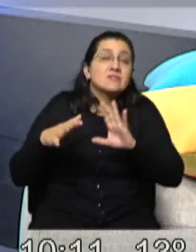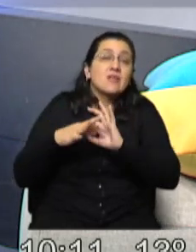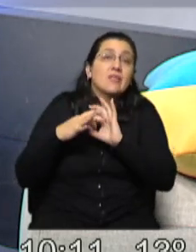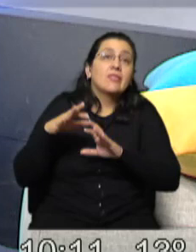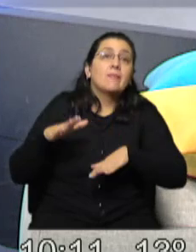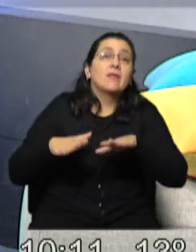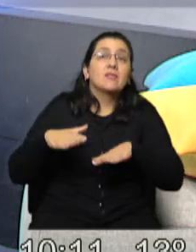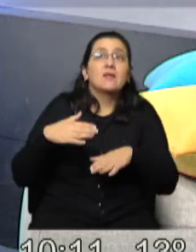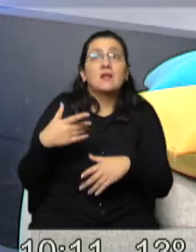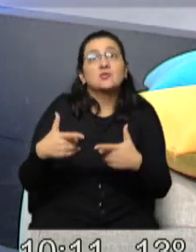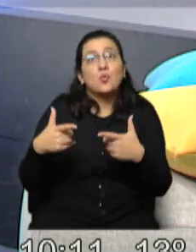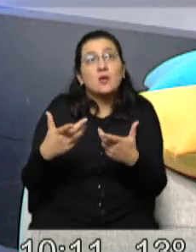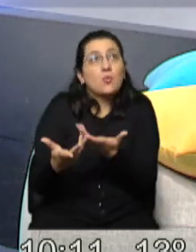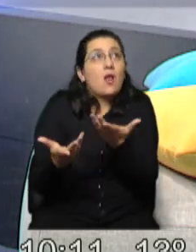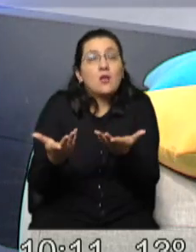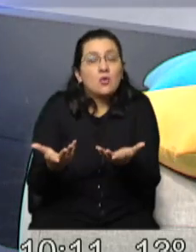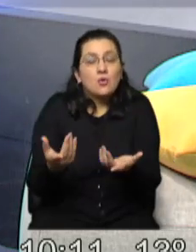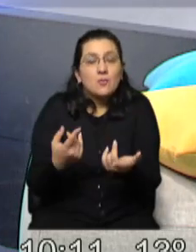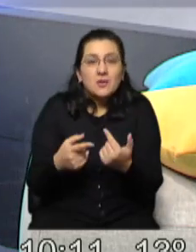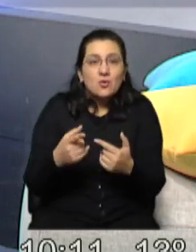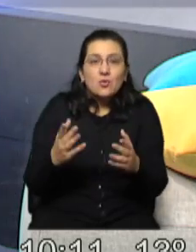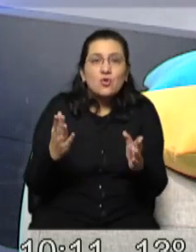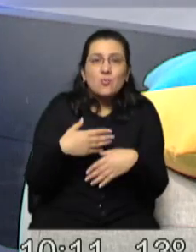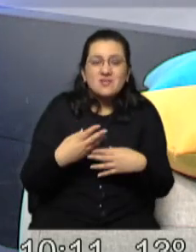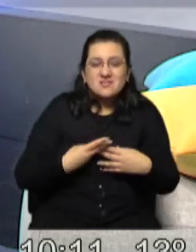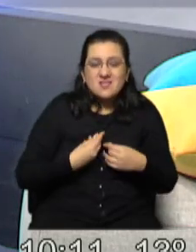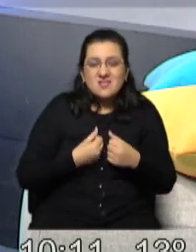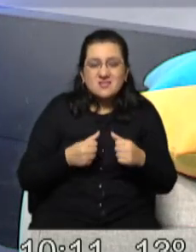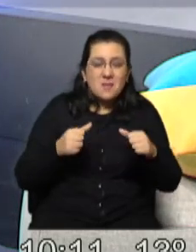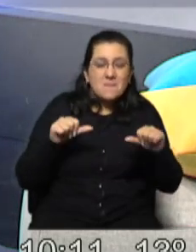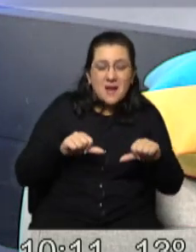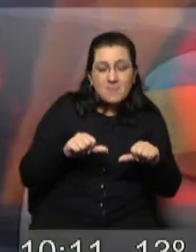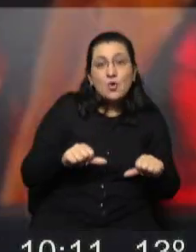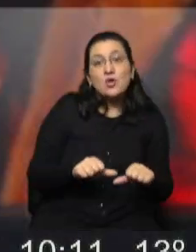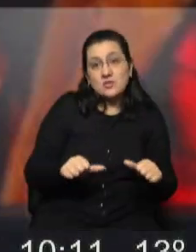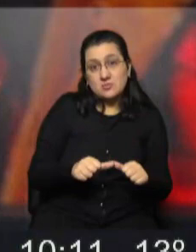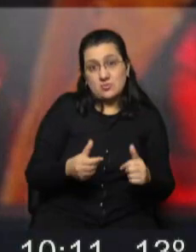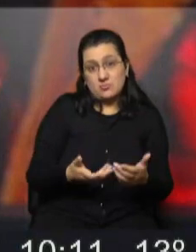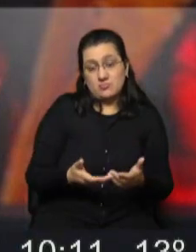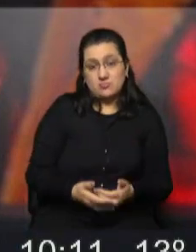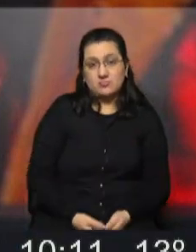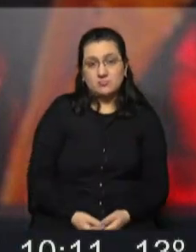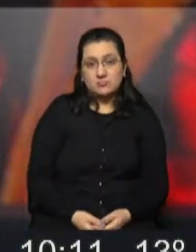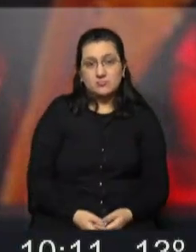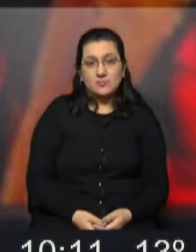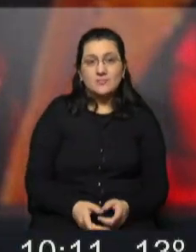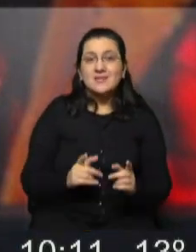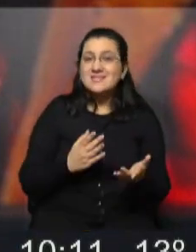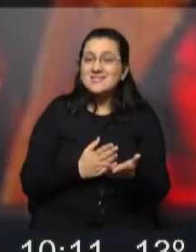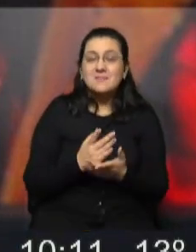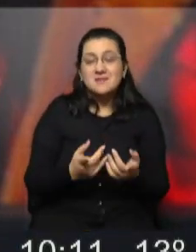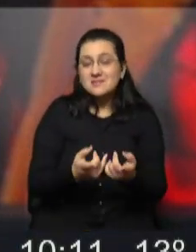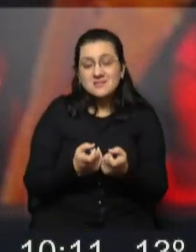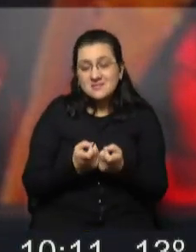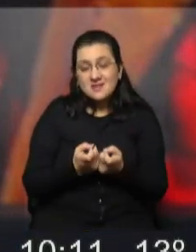cosas más, pero uno no puede sentirse defraudado de lo que hizo, ni de lo que hace. Tiene que estar bien con uno